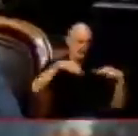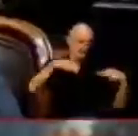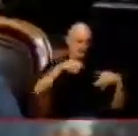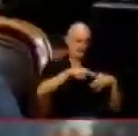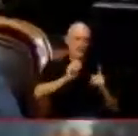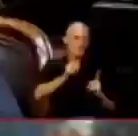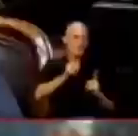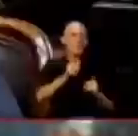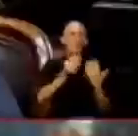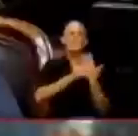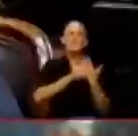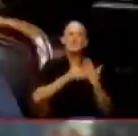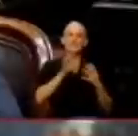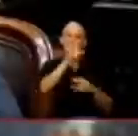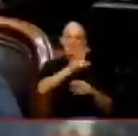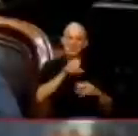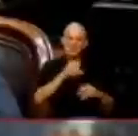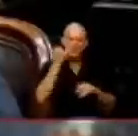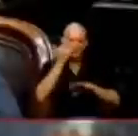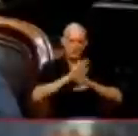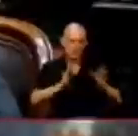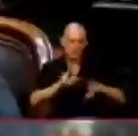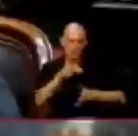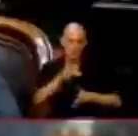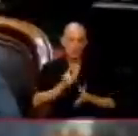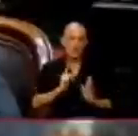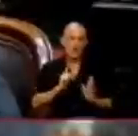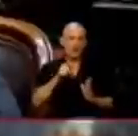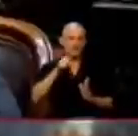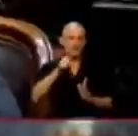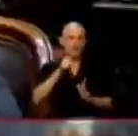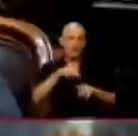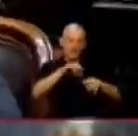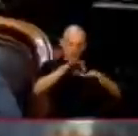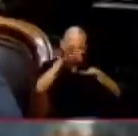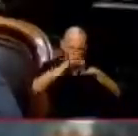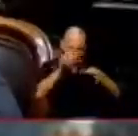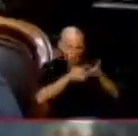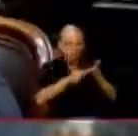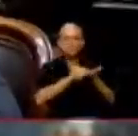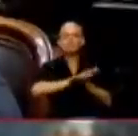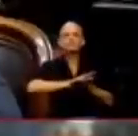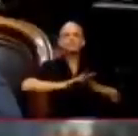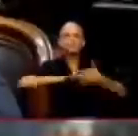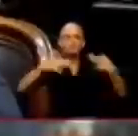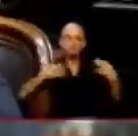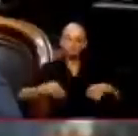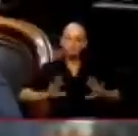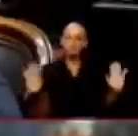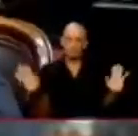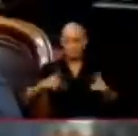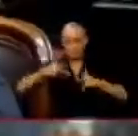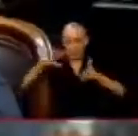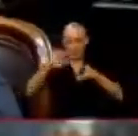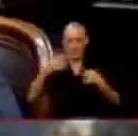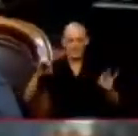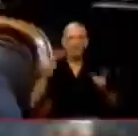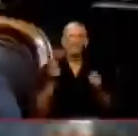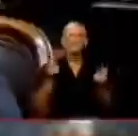invertir, ¿no? Con la pujanza de los que recién arrancan, mirando esta Argentina,